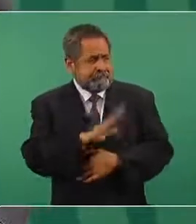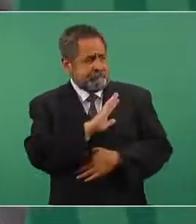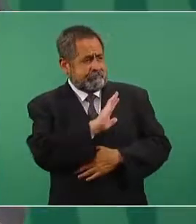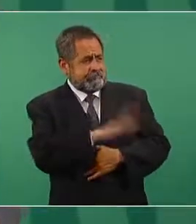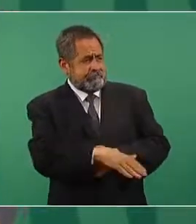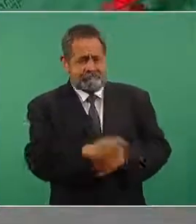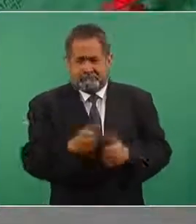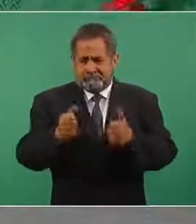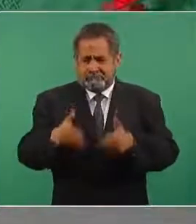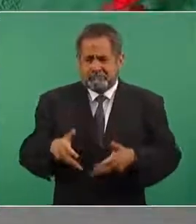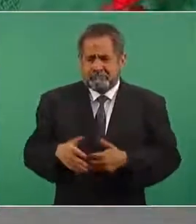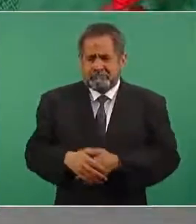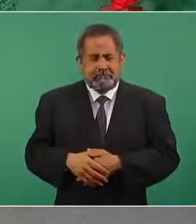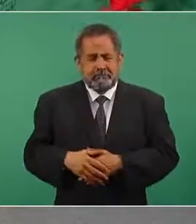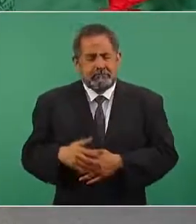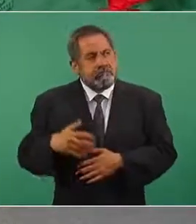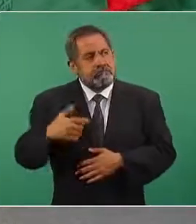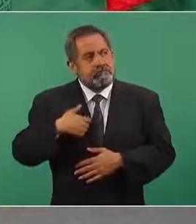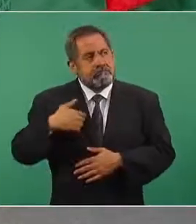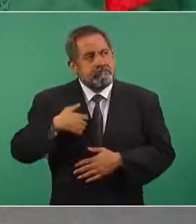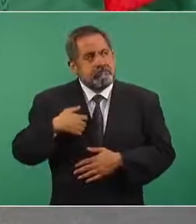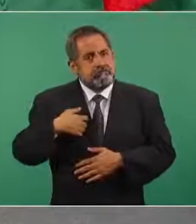Yo no he visto un funeral